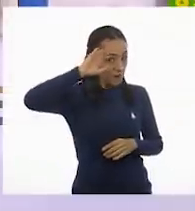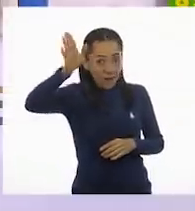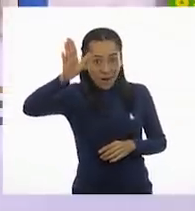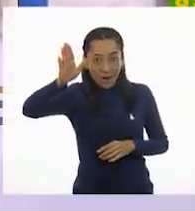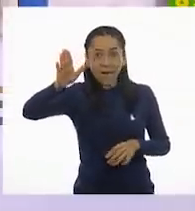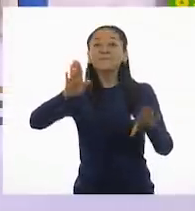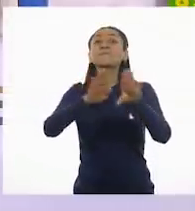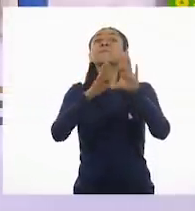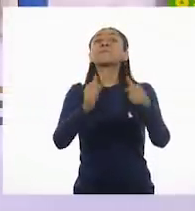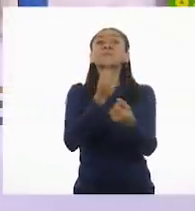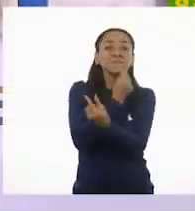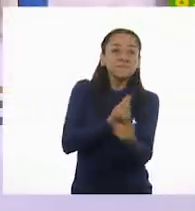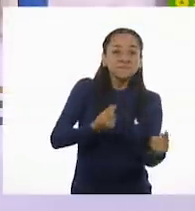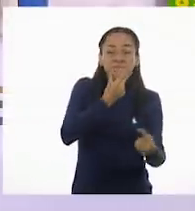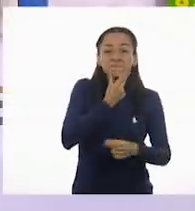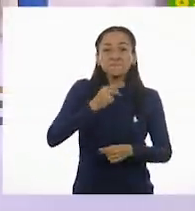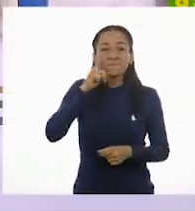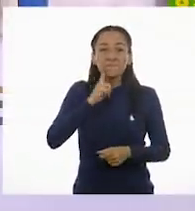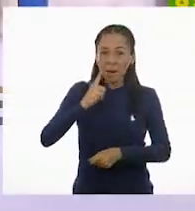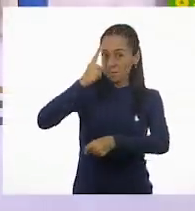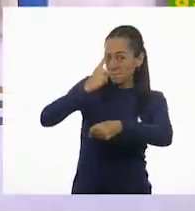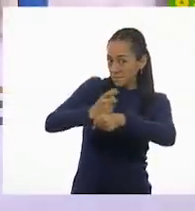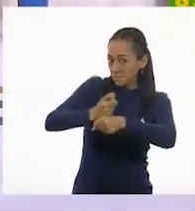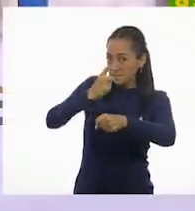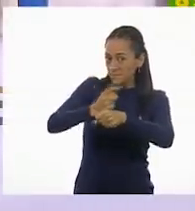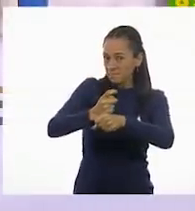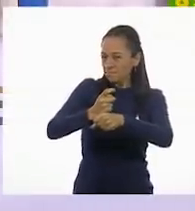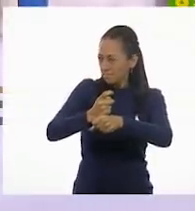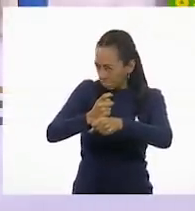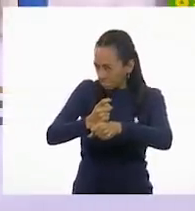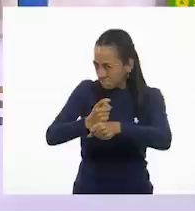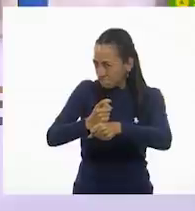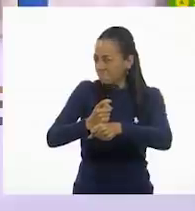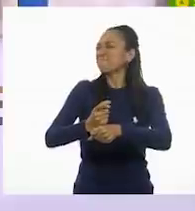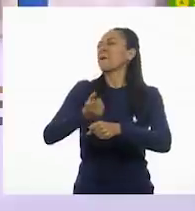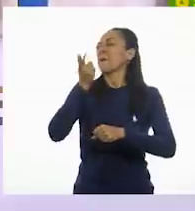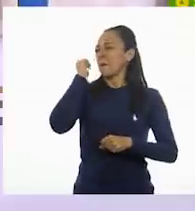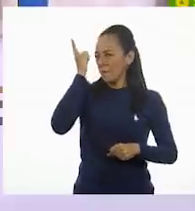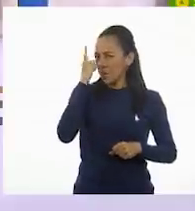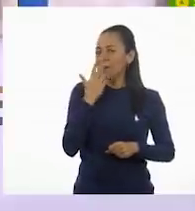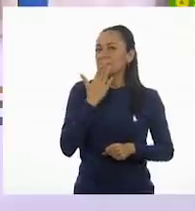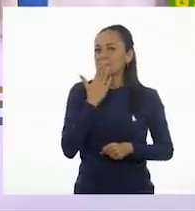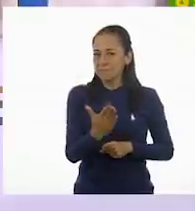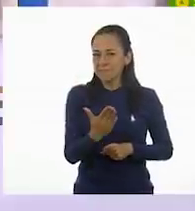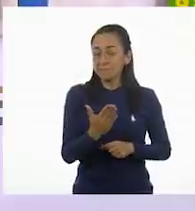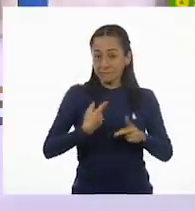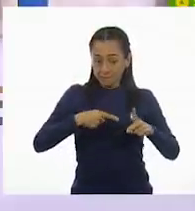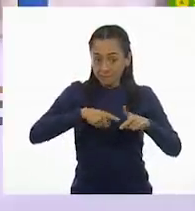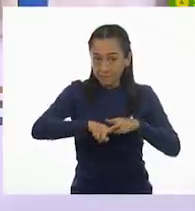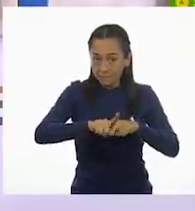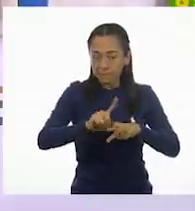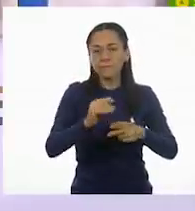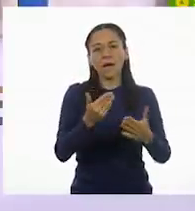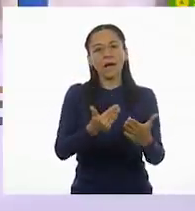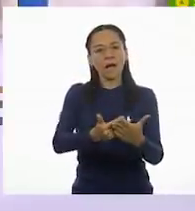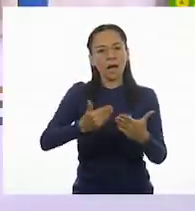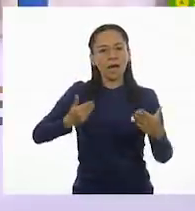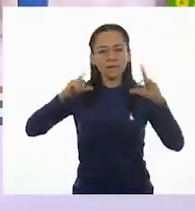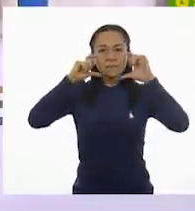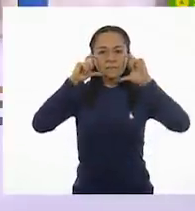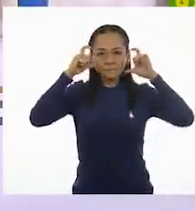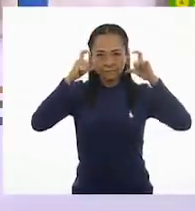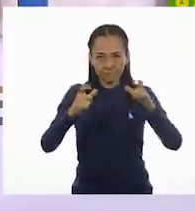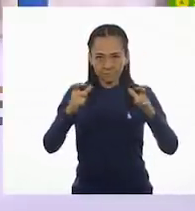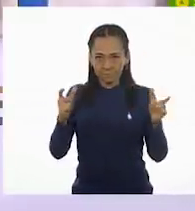están, niñas y niños del primer grado de primaria? Espero que muy bien. Antes de comenzar, vamos a guardar nuestro cubrebocas en una bolsita, tomándolo,